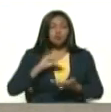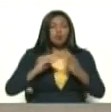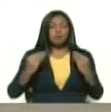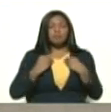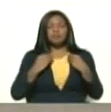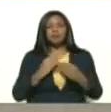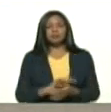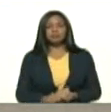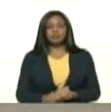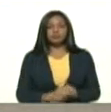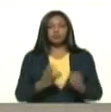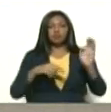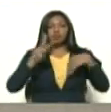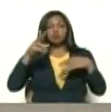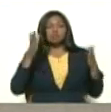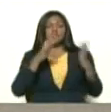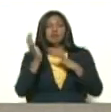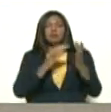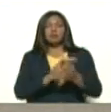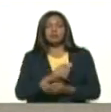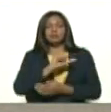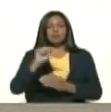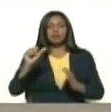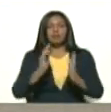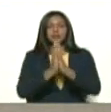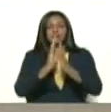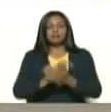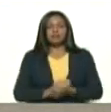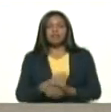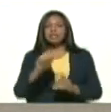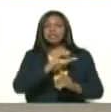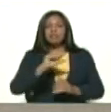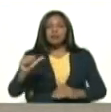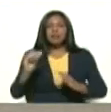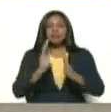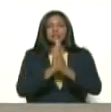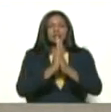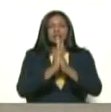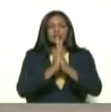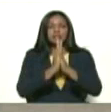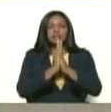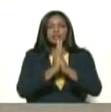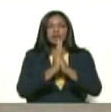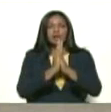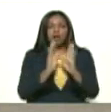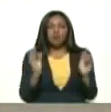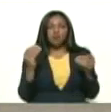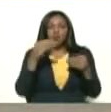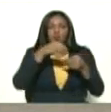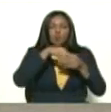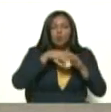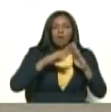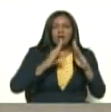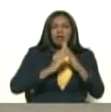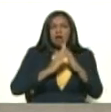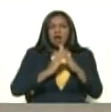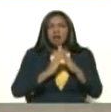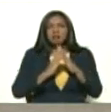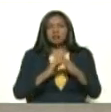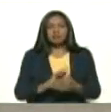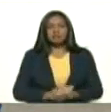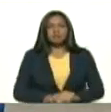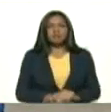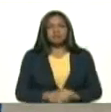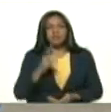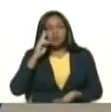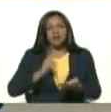12 de abril, Semana Santa. Esta Semana Santa ha sido de recogimiento, está así,